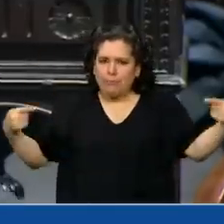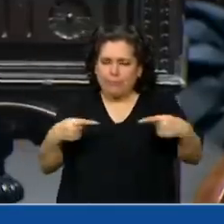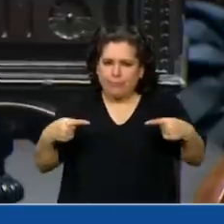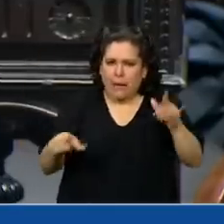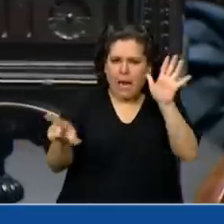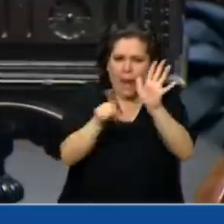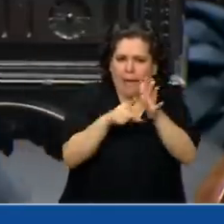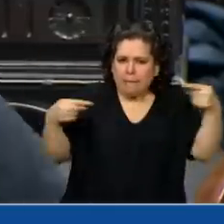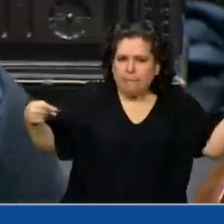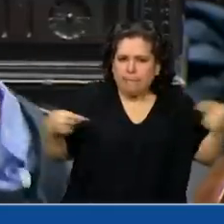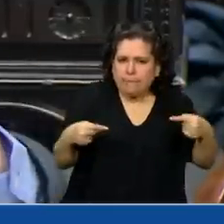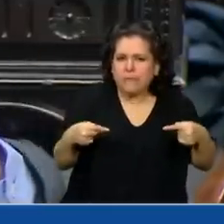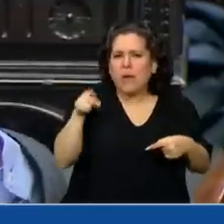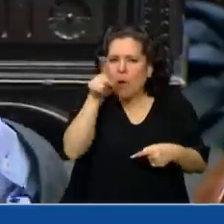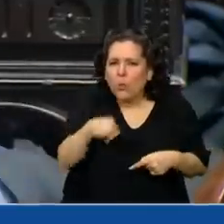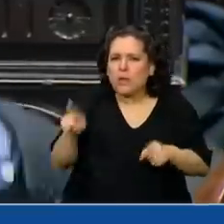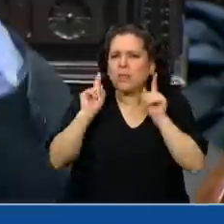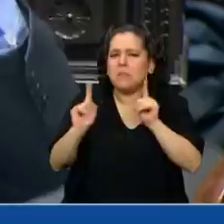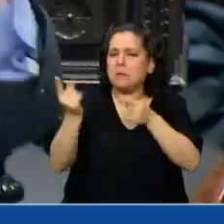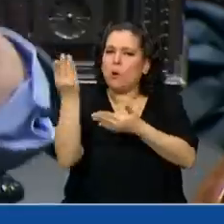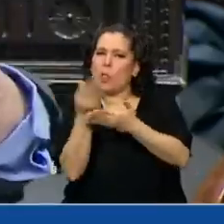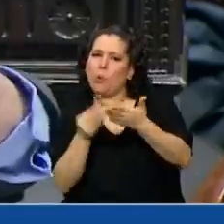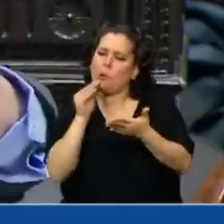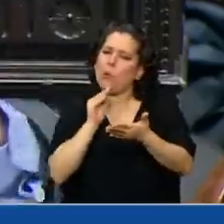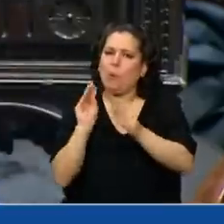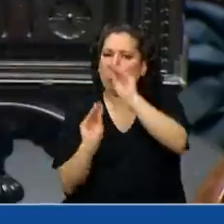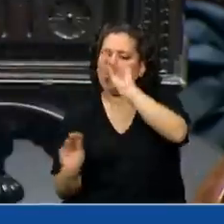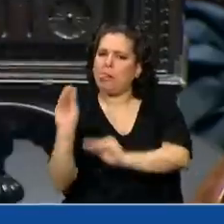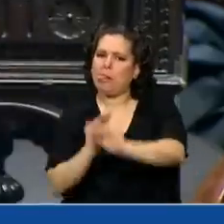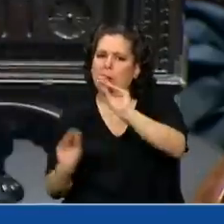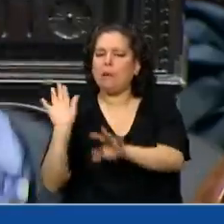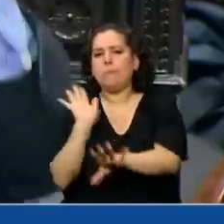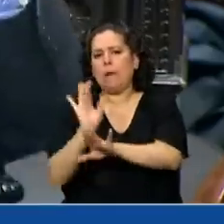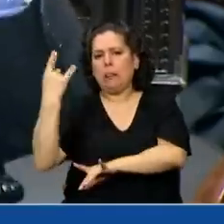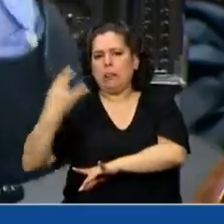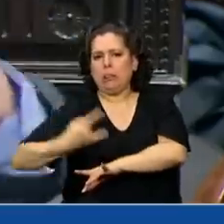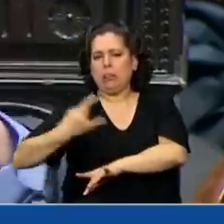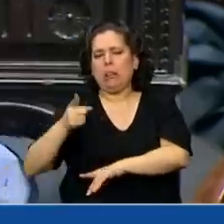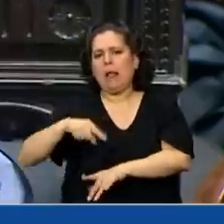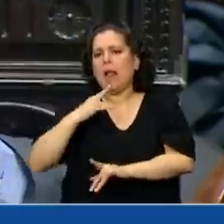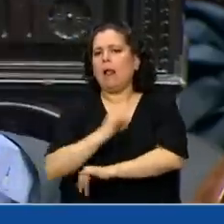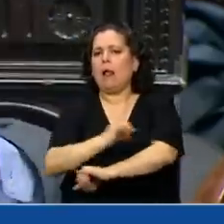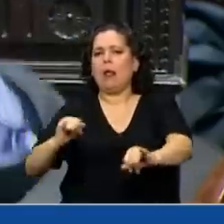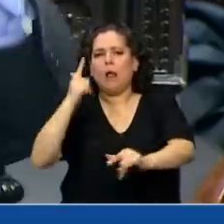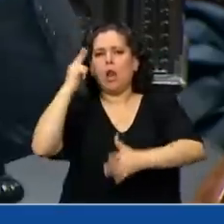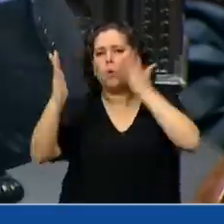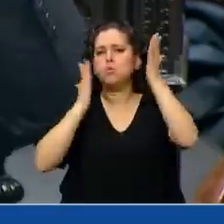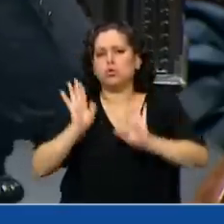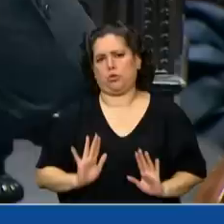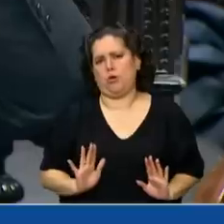Lo que han hecho es un dibujo en un viaje a la ilusión Pero lo más inmoral es